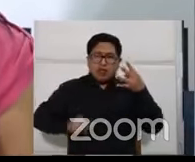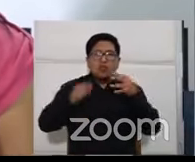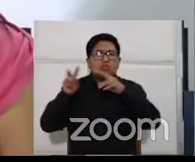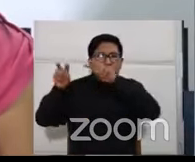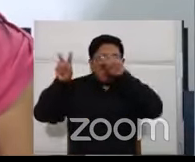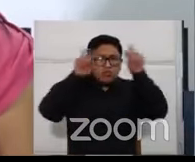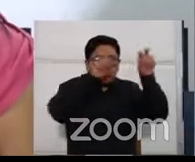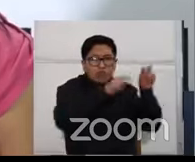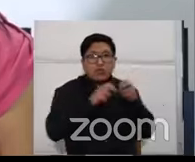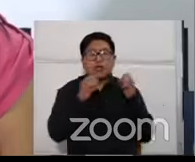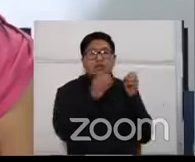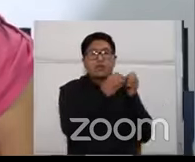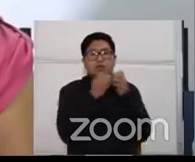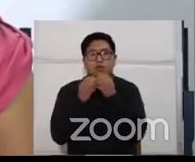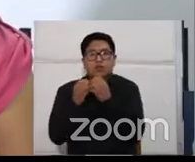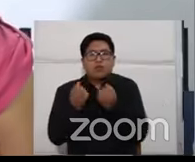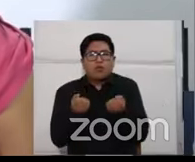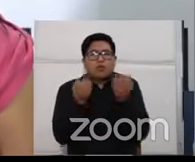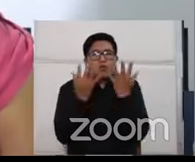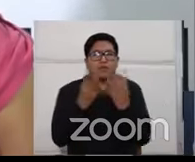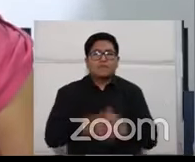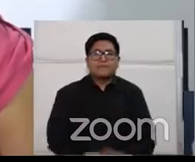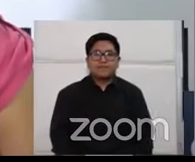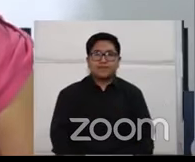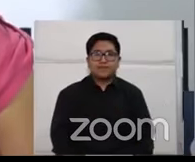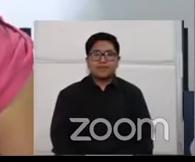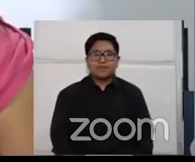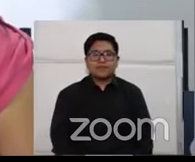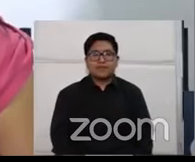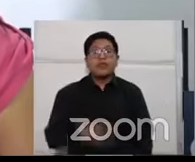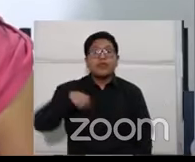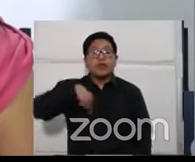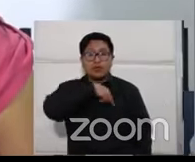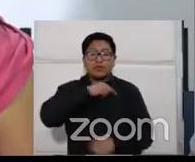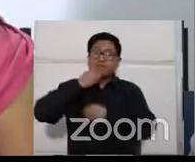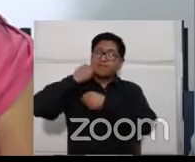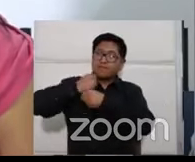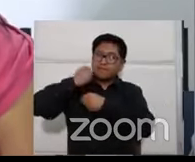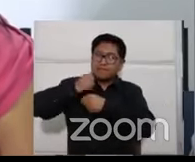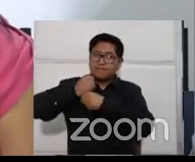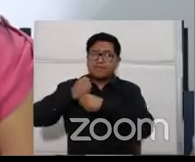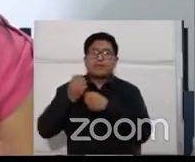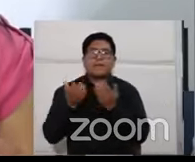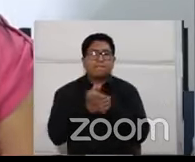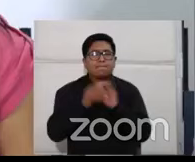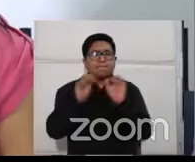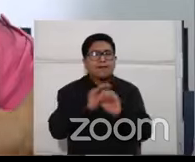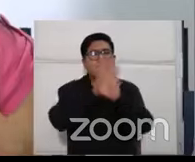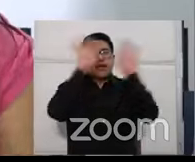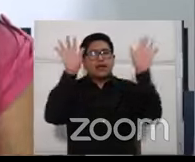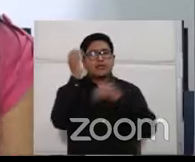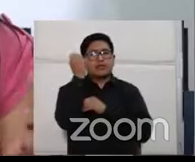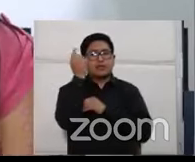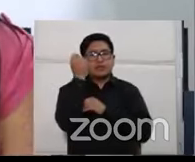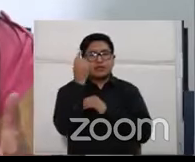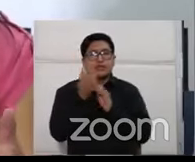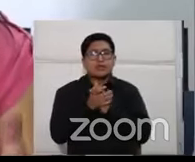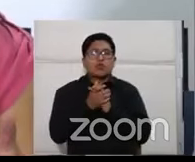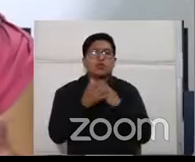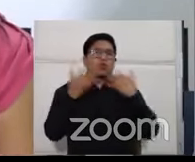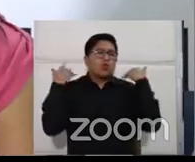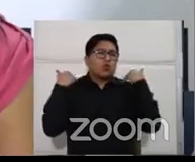situación de esta población este trabajo de investigación es consideramos que además de estar un dato